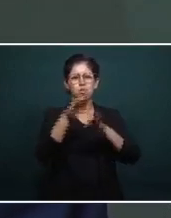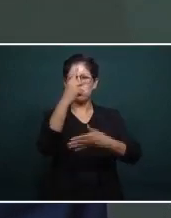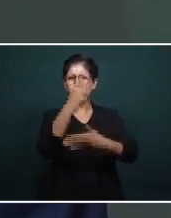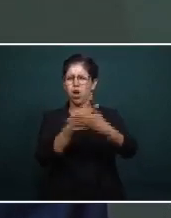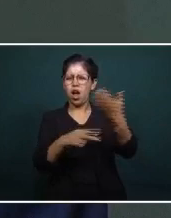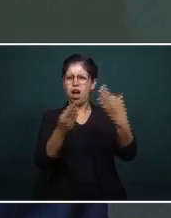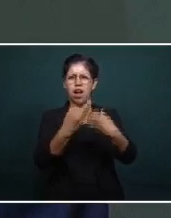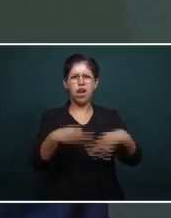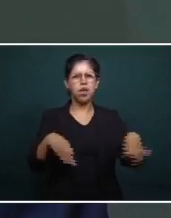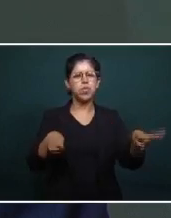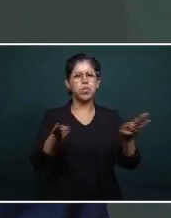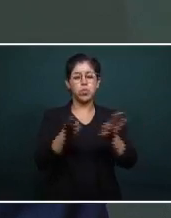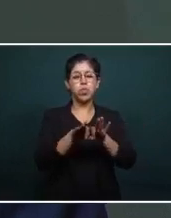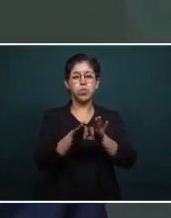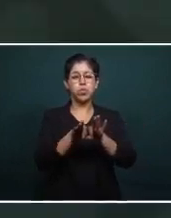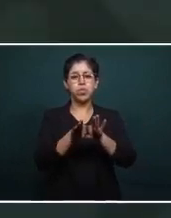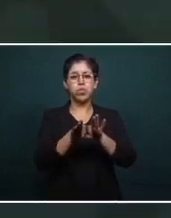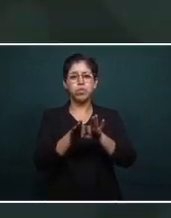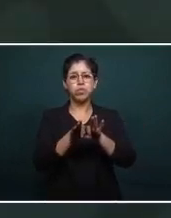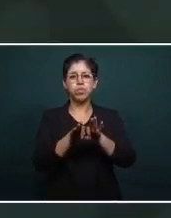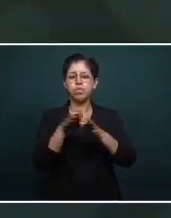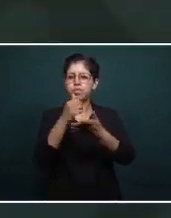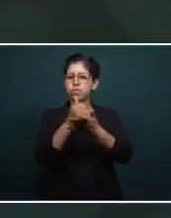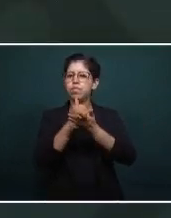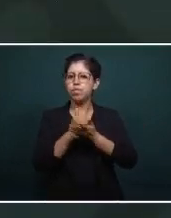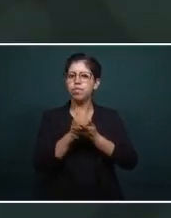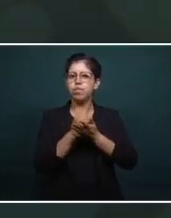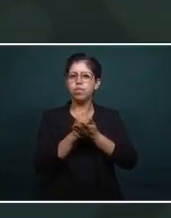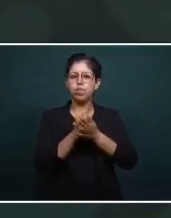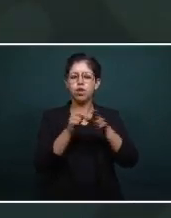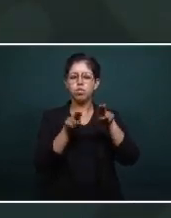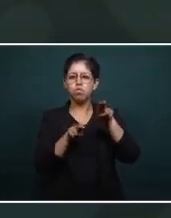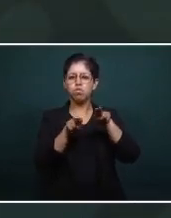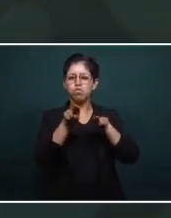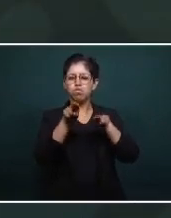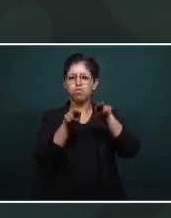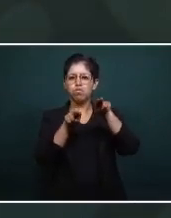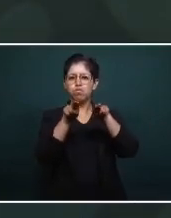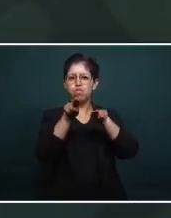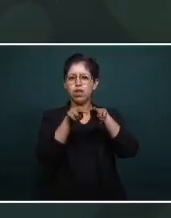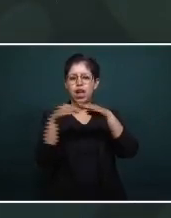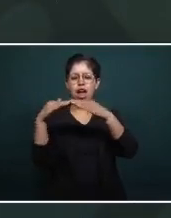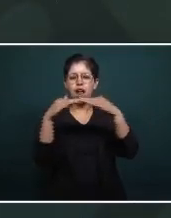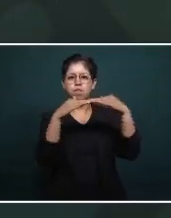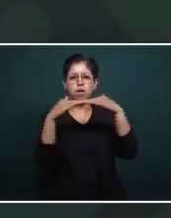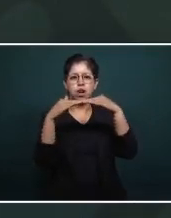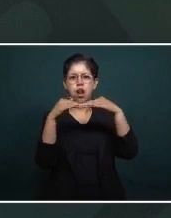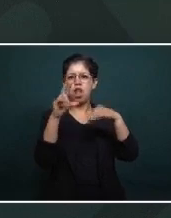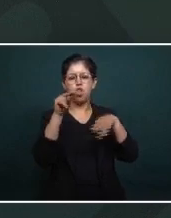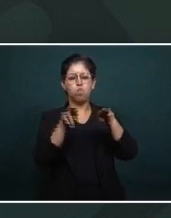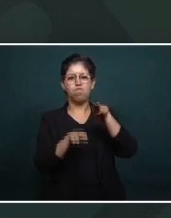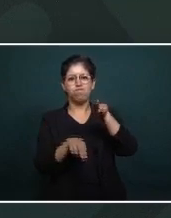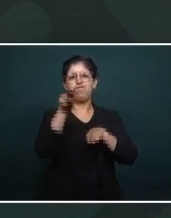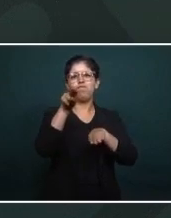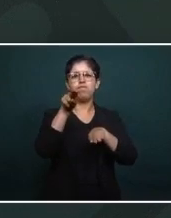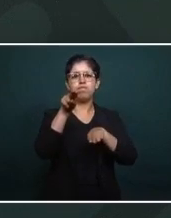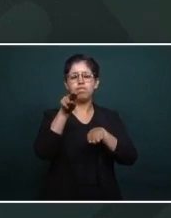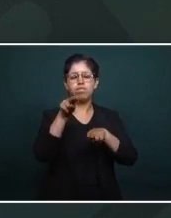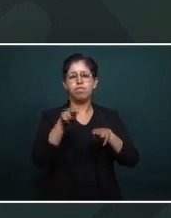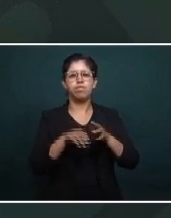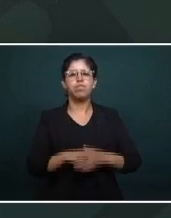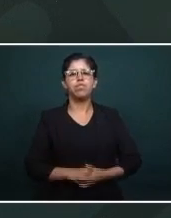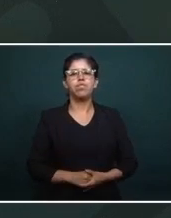que nos ha permitido mantener sin alzas los precios de estos